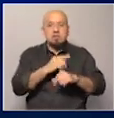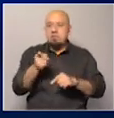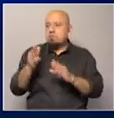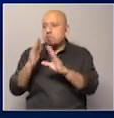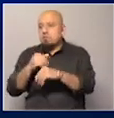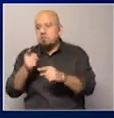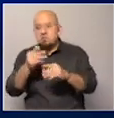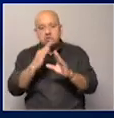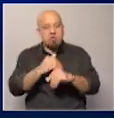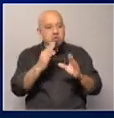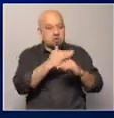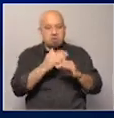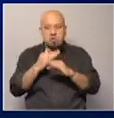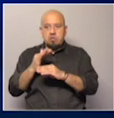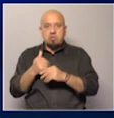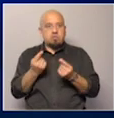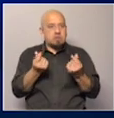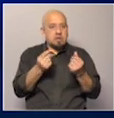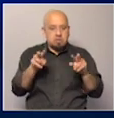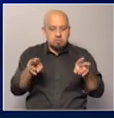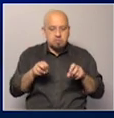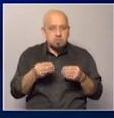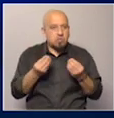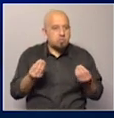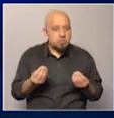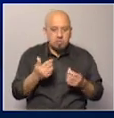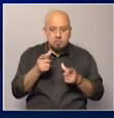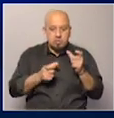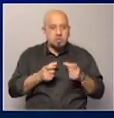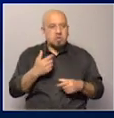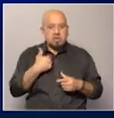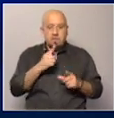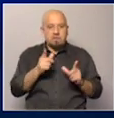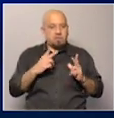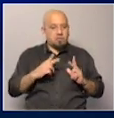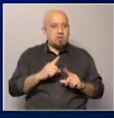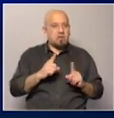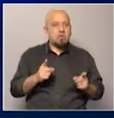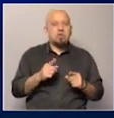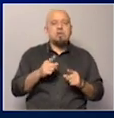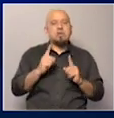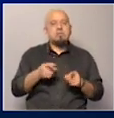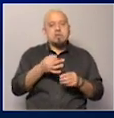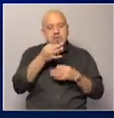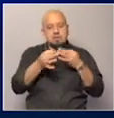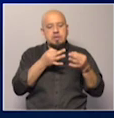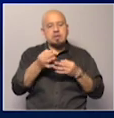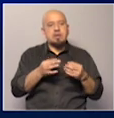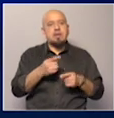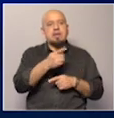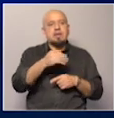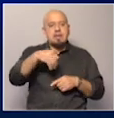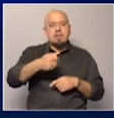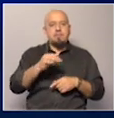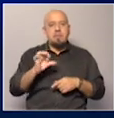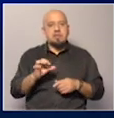vivido algunas ciudades también de bolivia afectó muchísimo a esos trabajadores y además también se explica por otra clave que es la popularidad del más